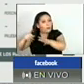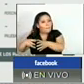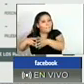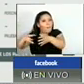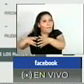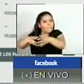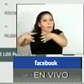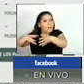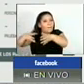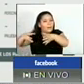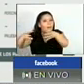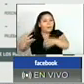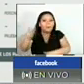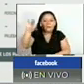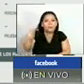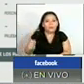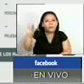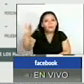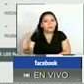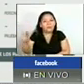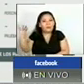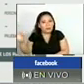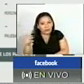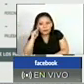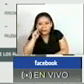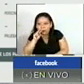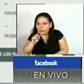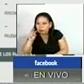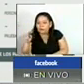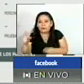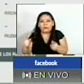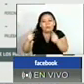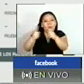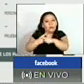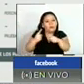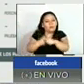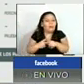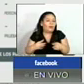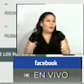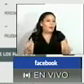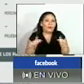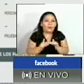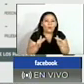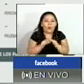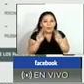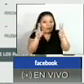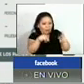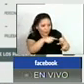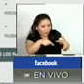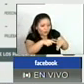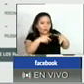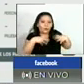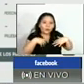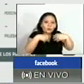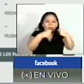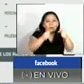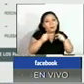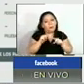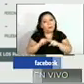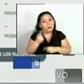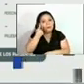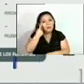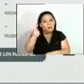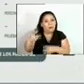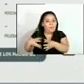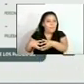exponencial todos los días y cambia y que varía, como quisiéramos que variara, digamos, el caso de los recuperados de forma más acelerada. Pero tenemos